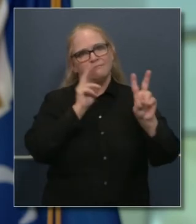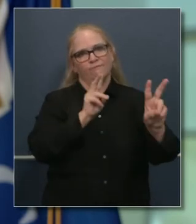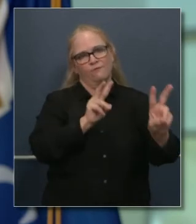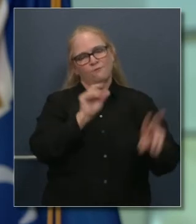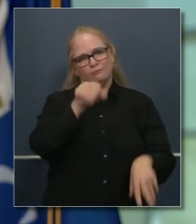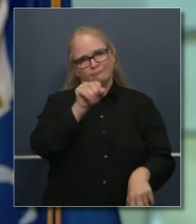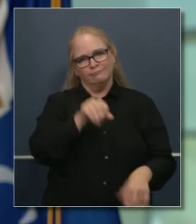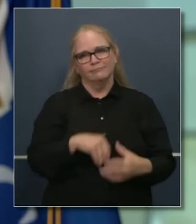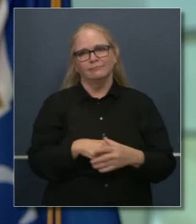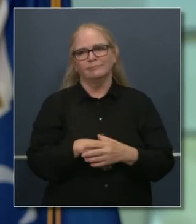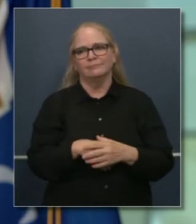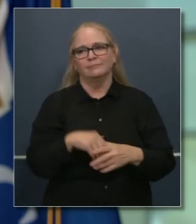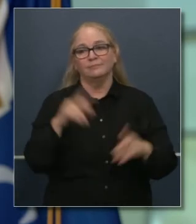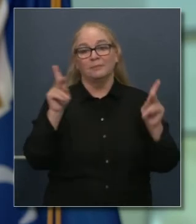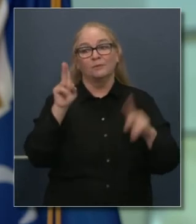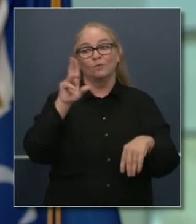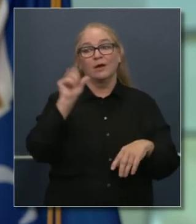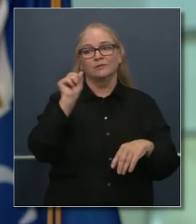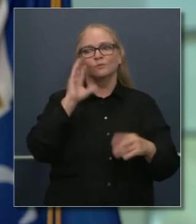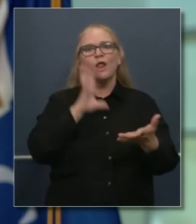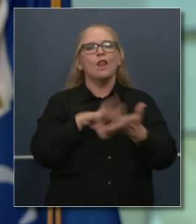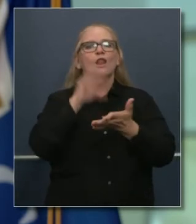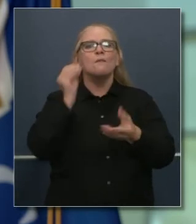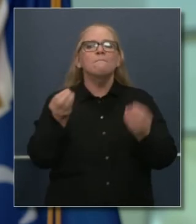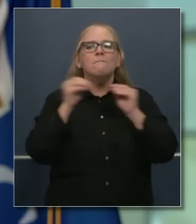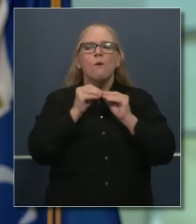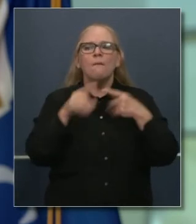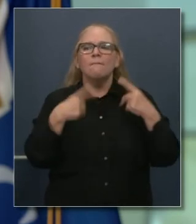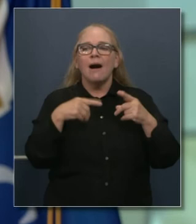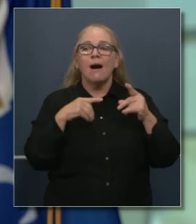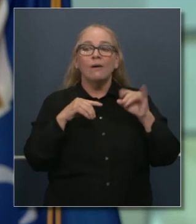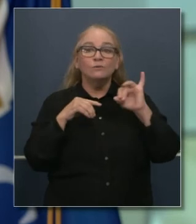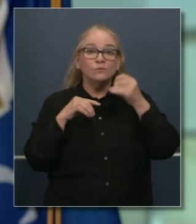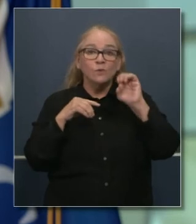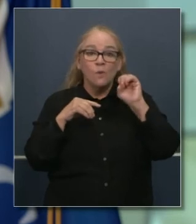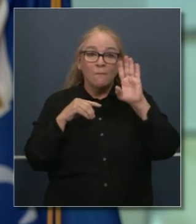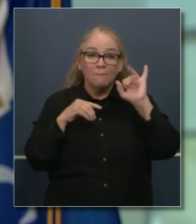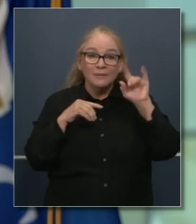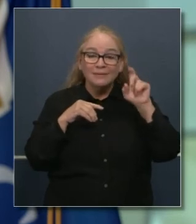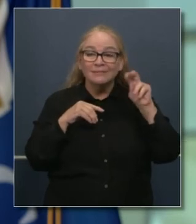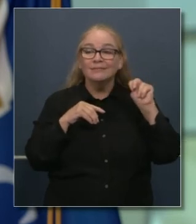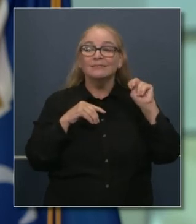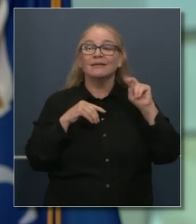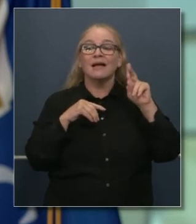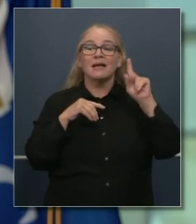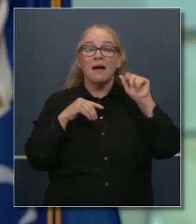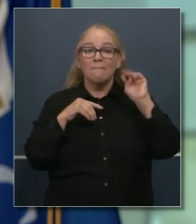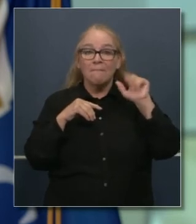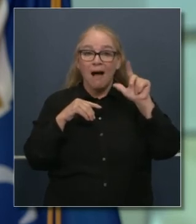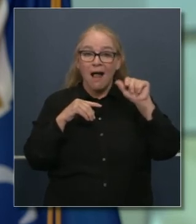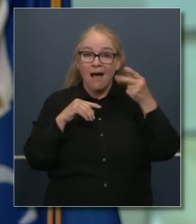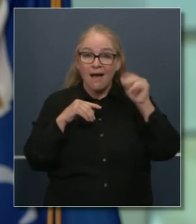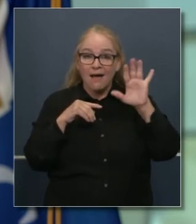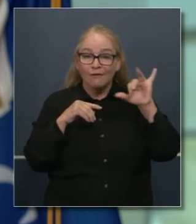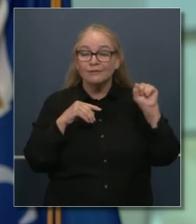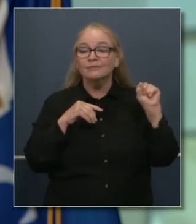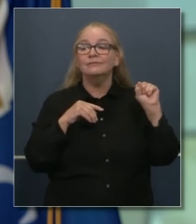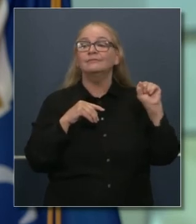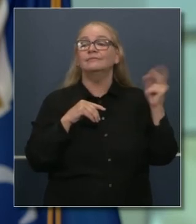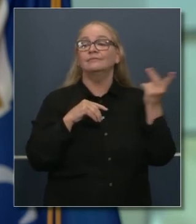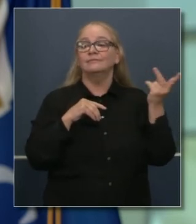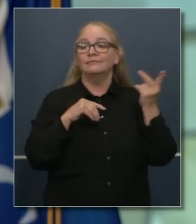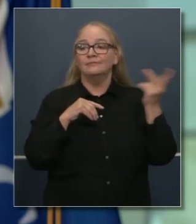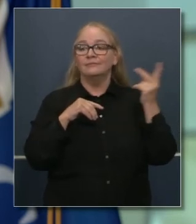espero que la gente de estados unidos aprenda más acerca de job aire que aprendan más acerca de cámaras erns